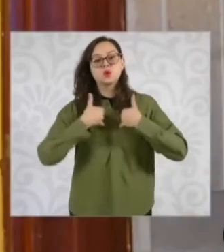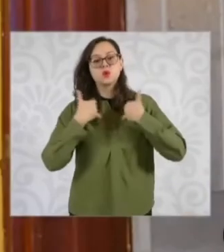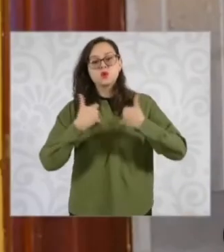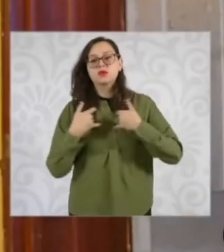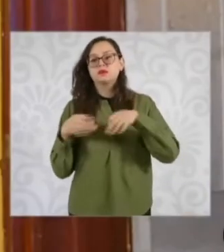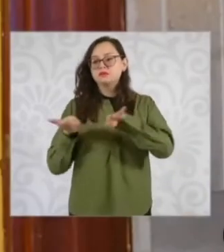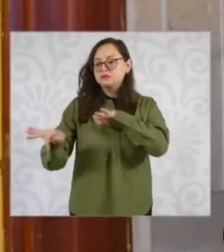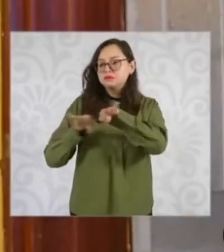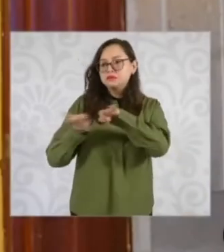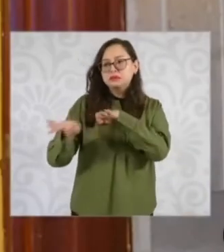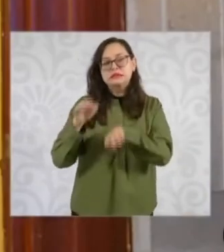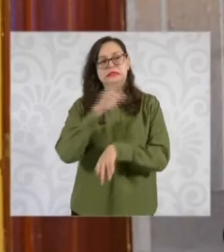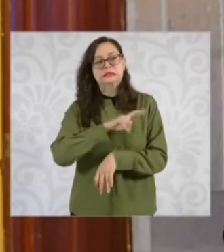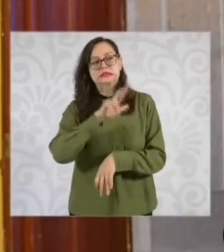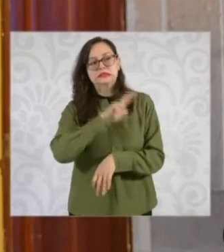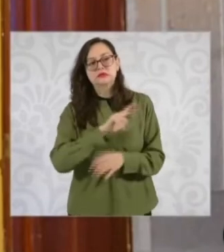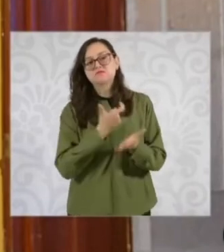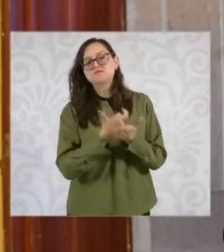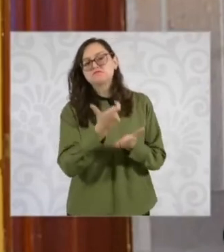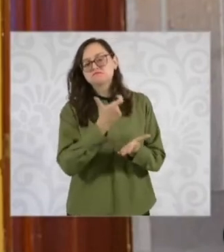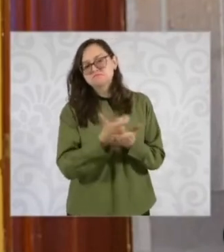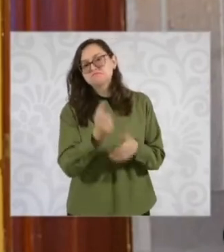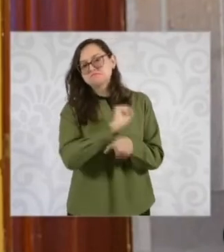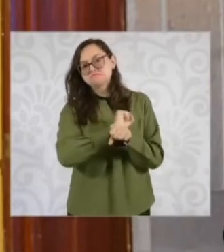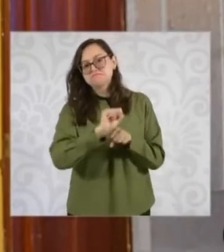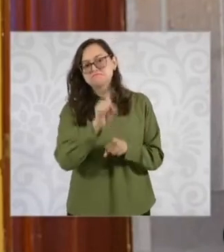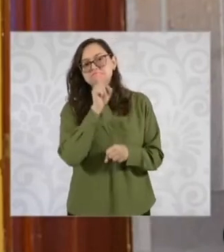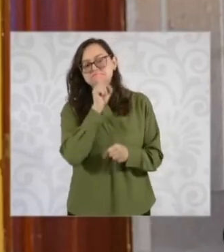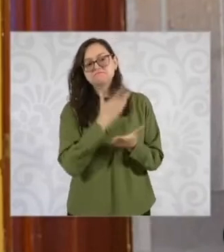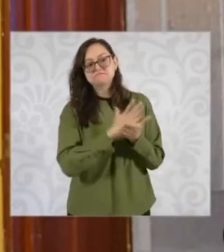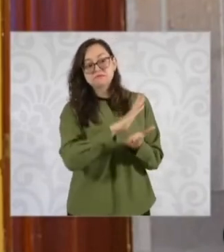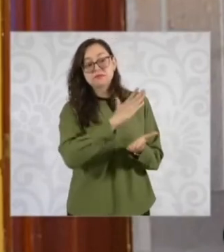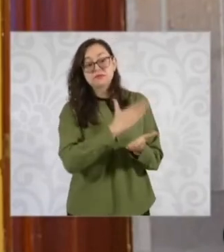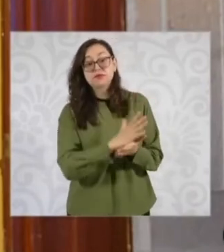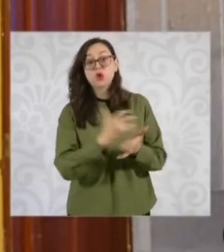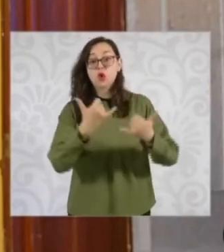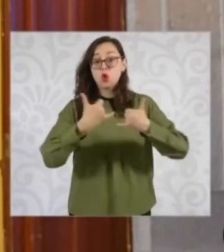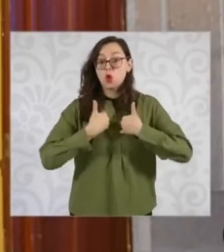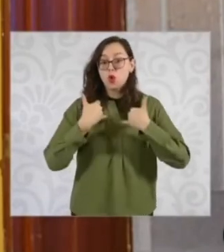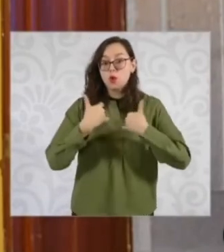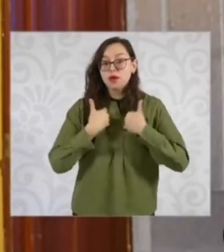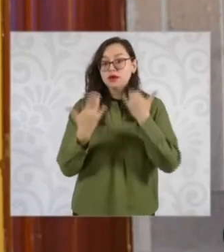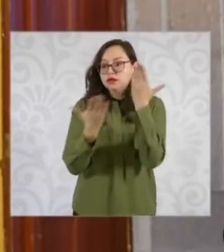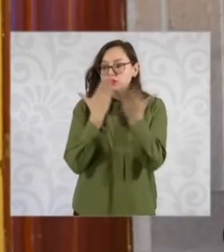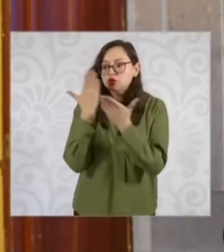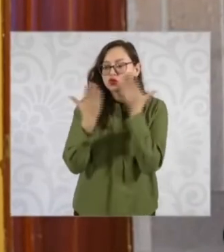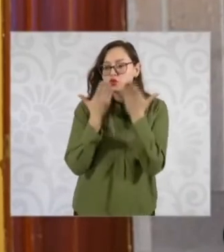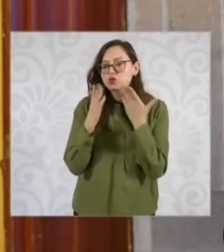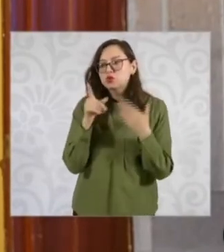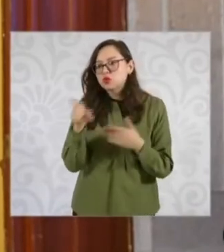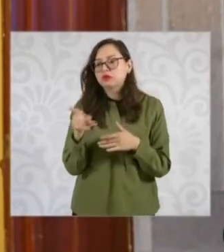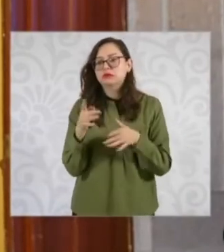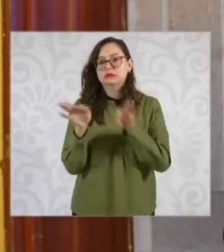y las jóvenes estudiantes se realizará un estudio socioeconómico que determine su capacidad de pago.